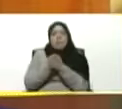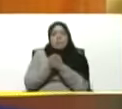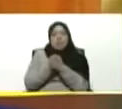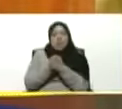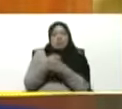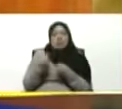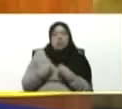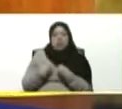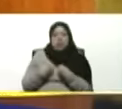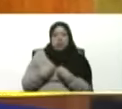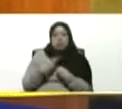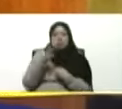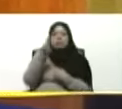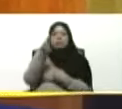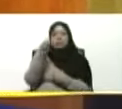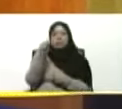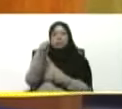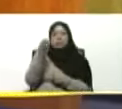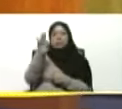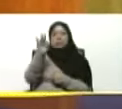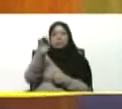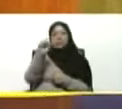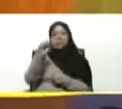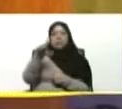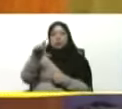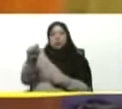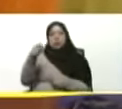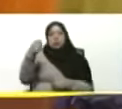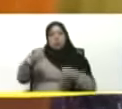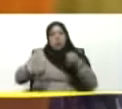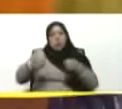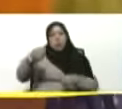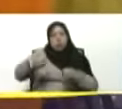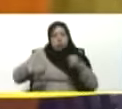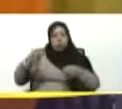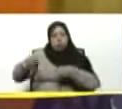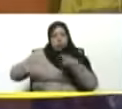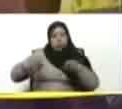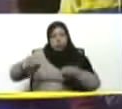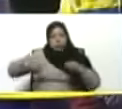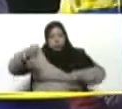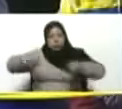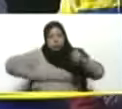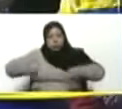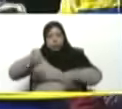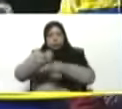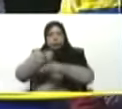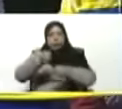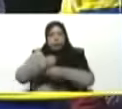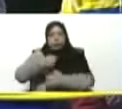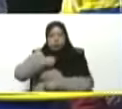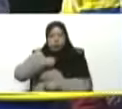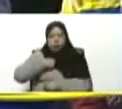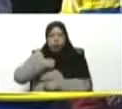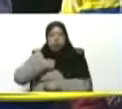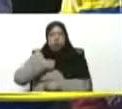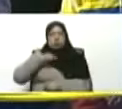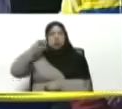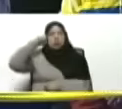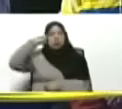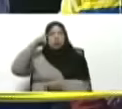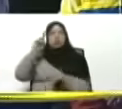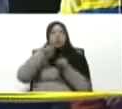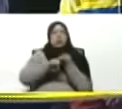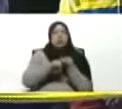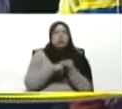Rafael Álvarez, seguramente me está. Trabajaba conmigo en Metrobús, yo era trabajador de Metrobús. Estaba su esposa. Y